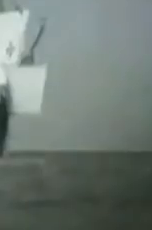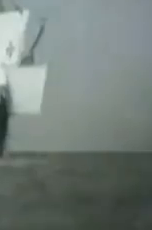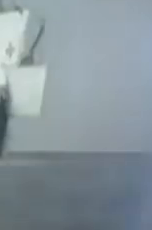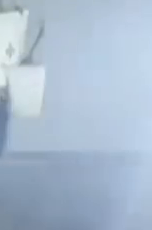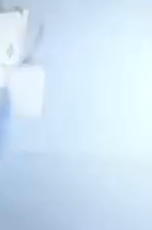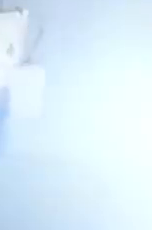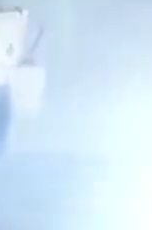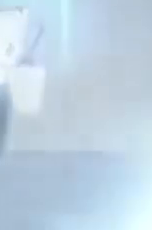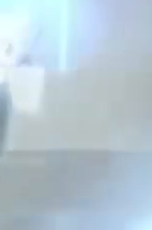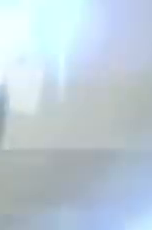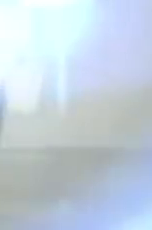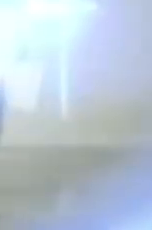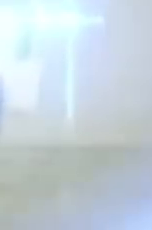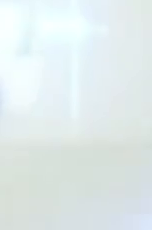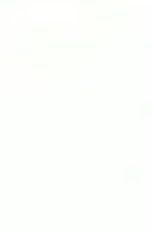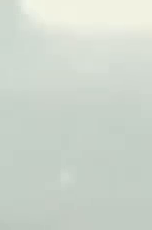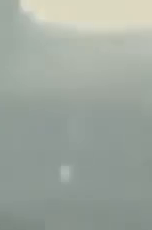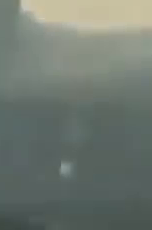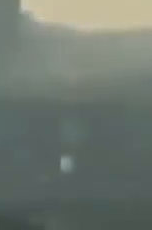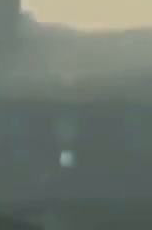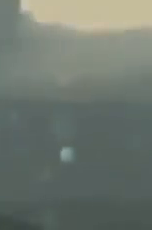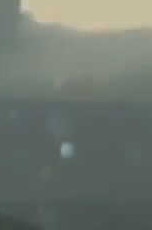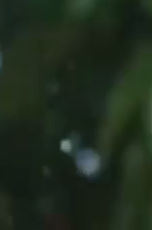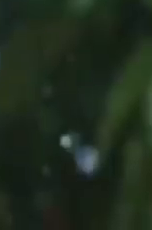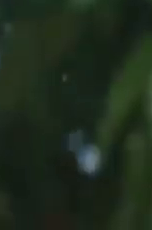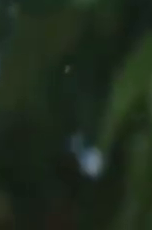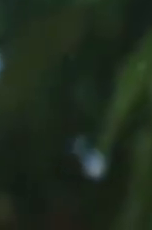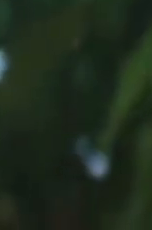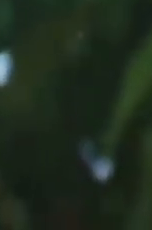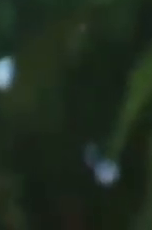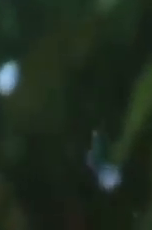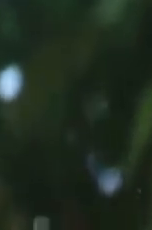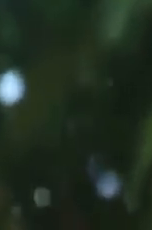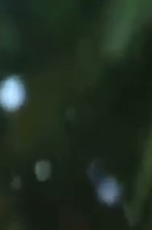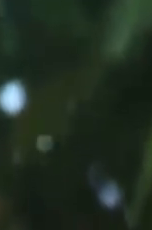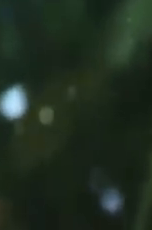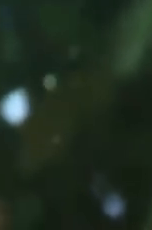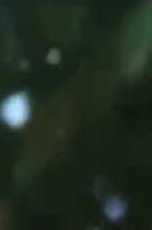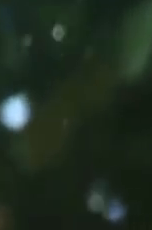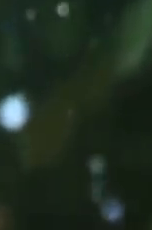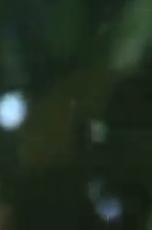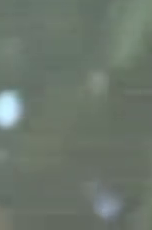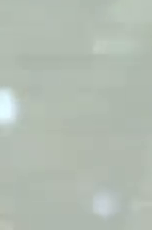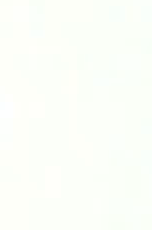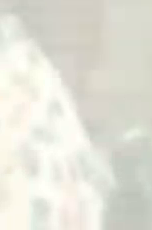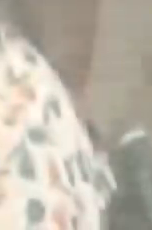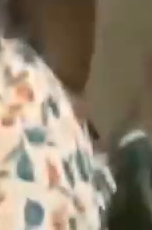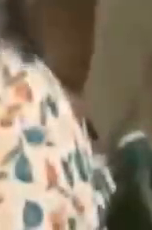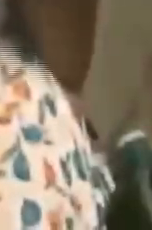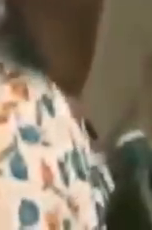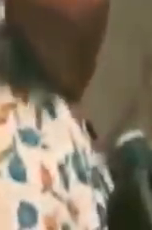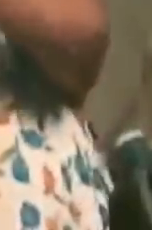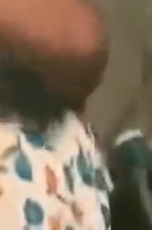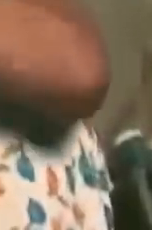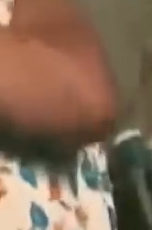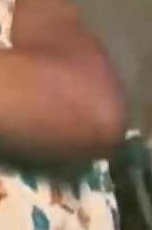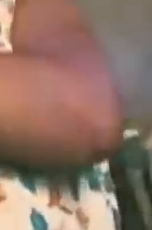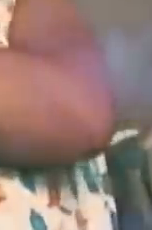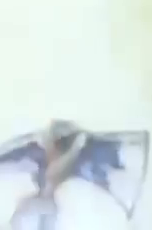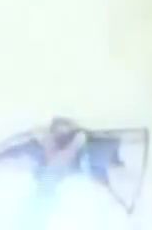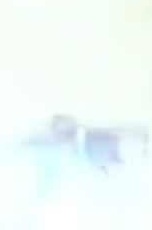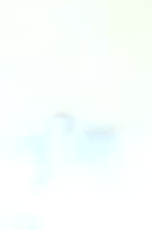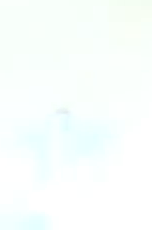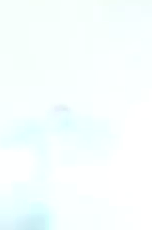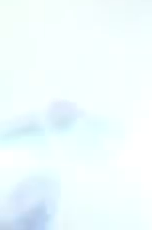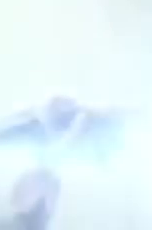rindiéndole honor a quienes vinieron a ejecutar uno de los más grandes magnicidios que se registren en la historia de los pueblos.